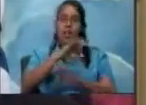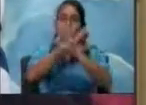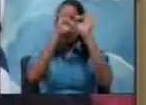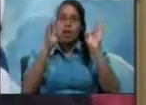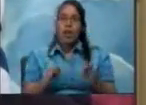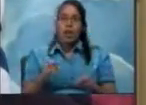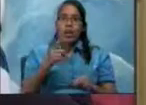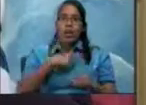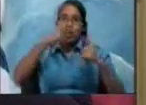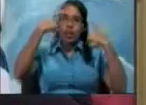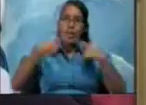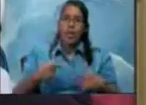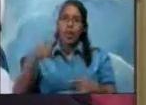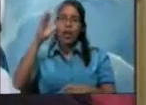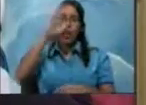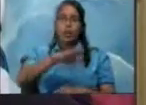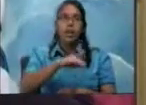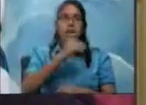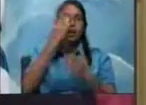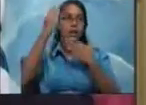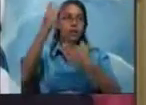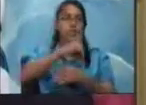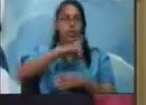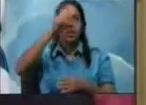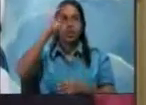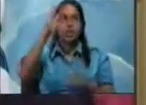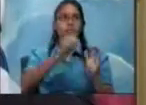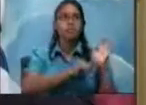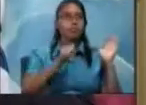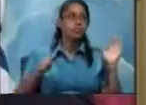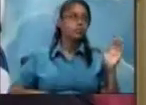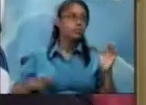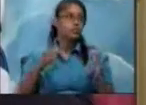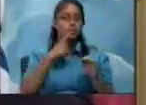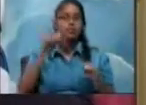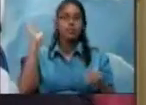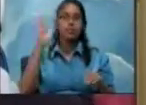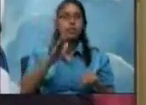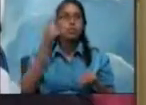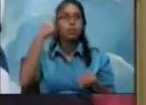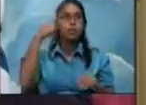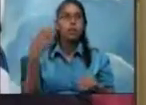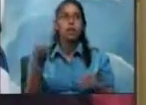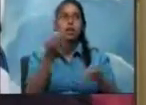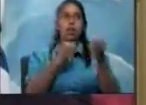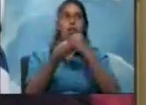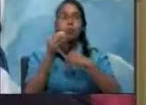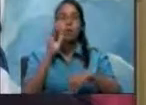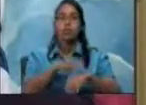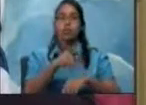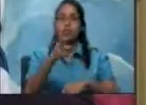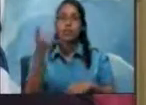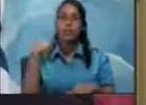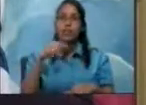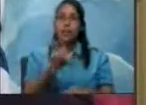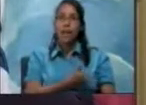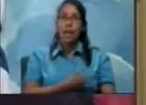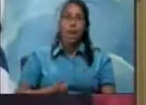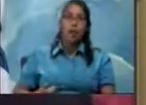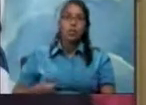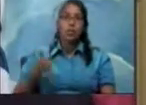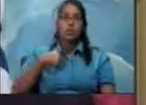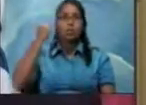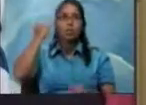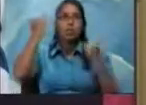nuestra manera de estar delante de él el señor les dice vengan para que coman porque ustedes tienen hambre Yo me imagino el